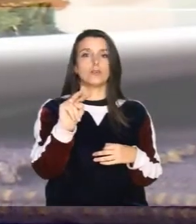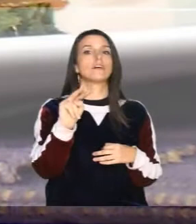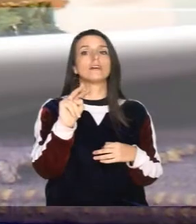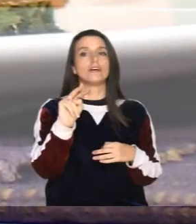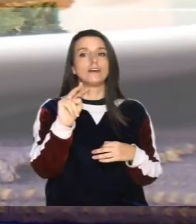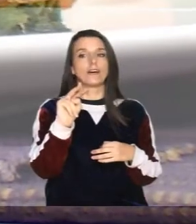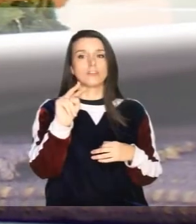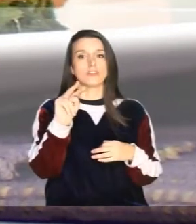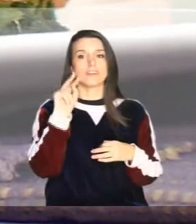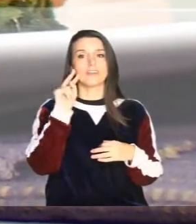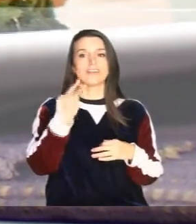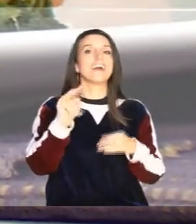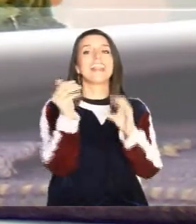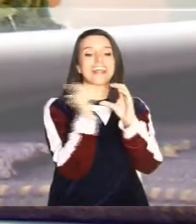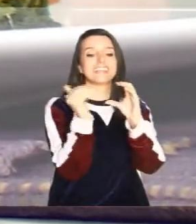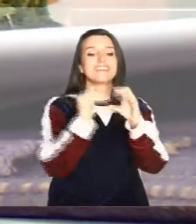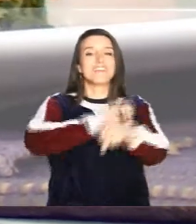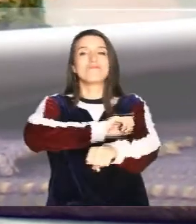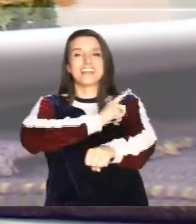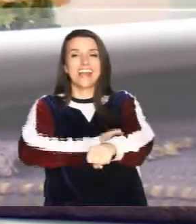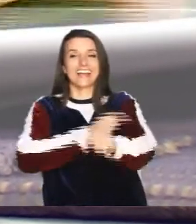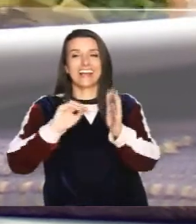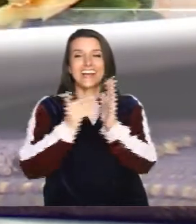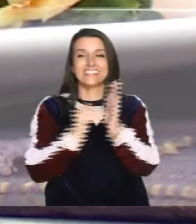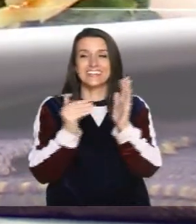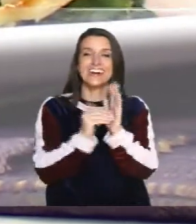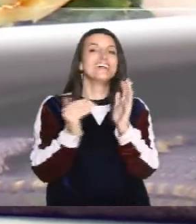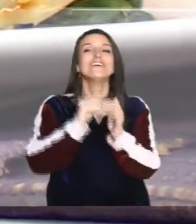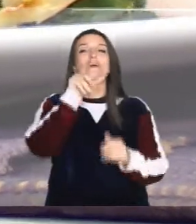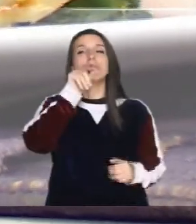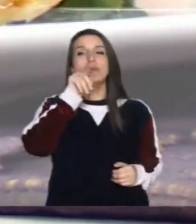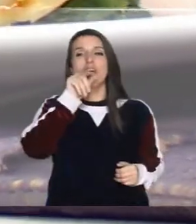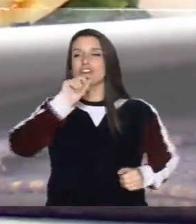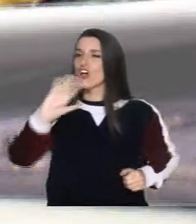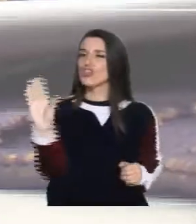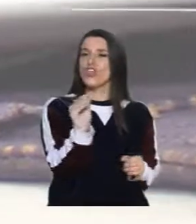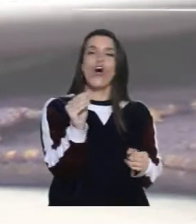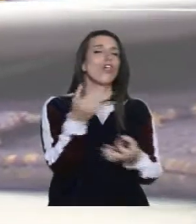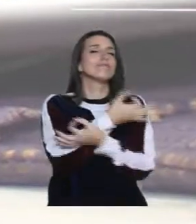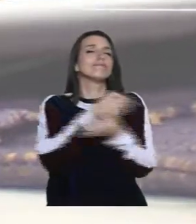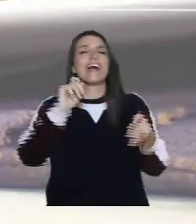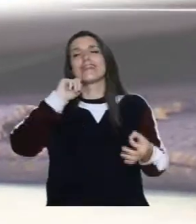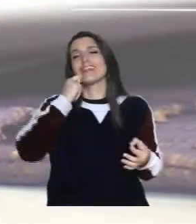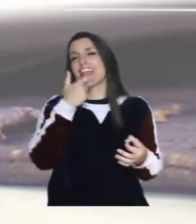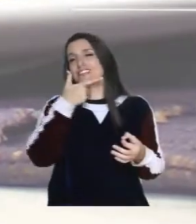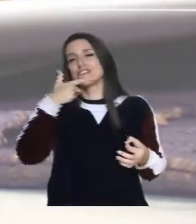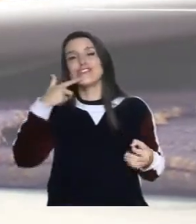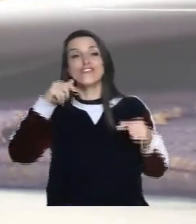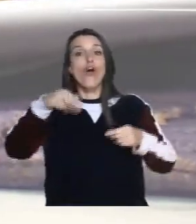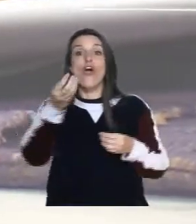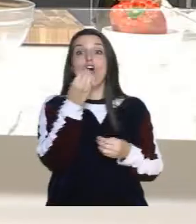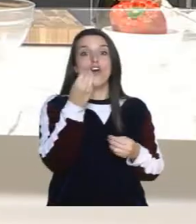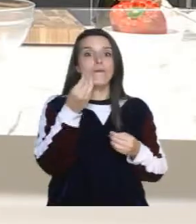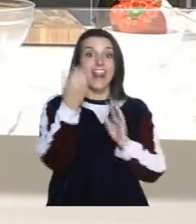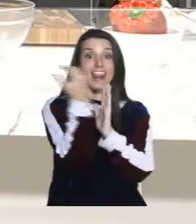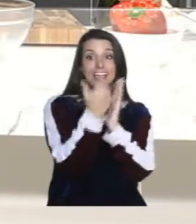Miren lo que es el relleno. Espinaca, quesito, pollo, de todo. Delicious. Para estar compartiendo hoy esta super